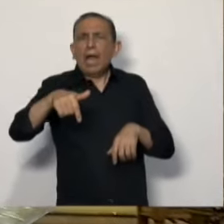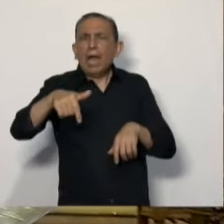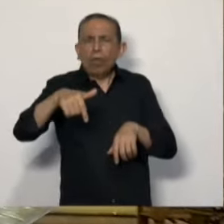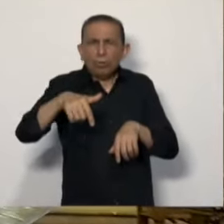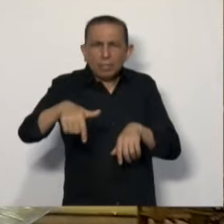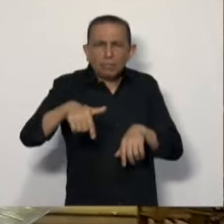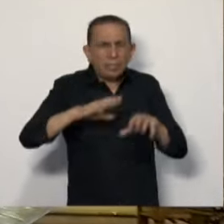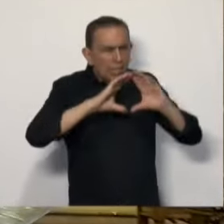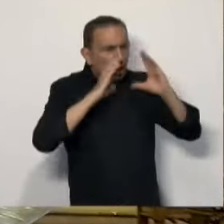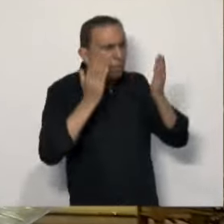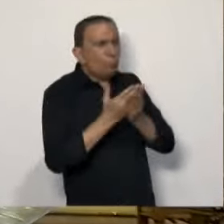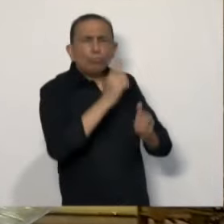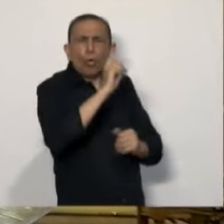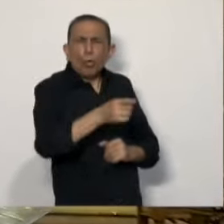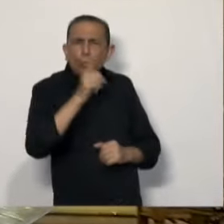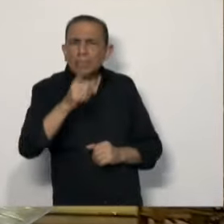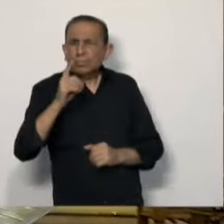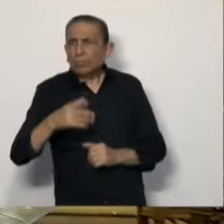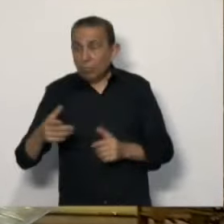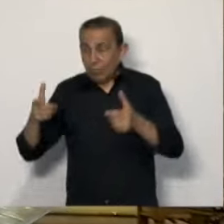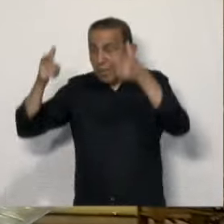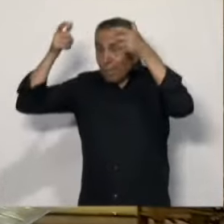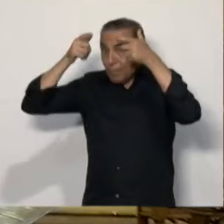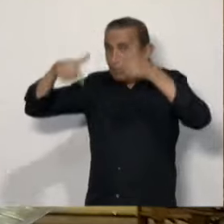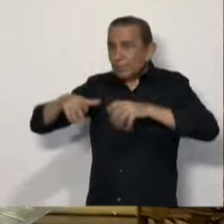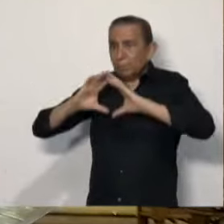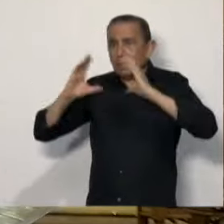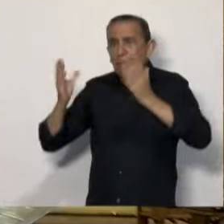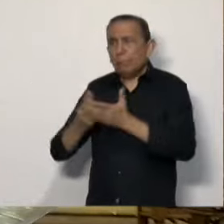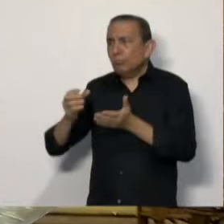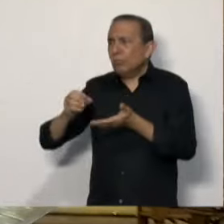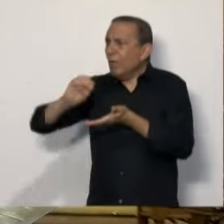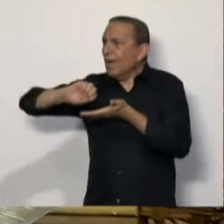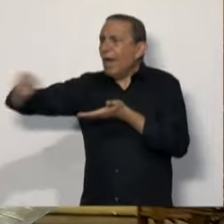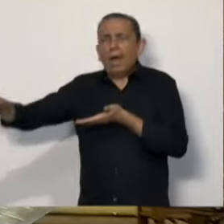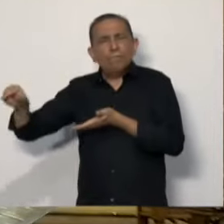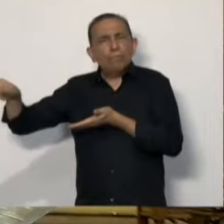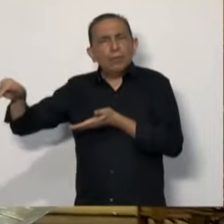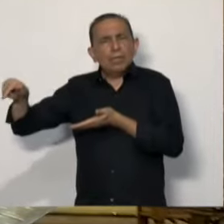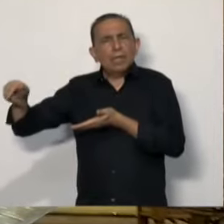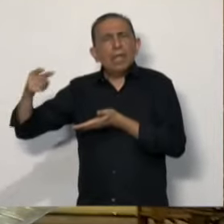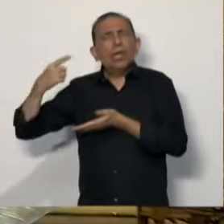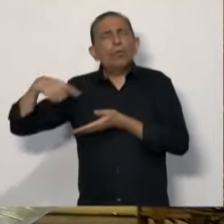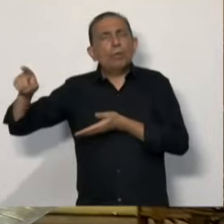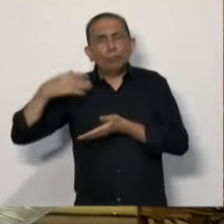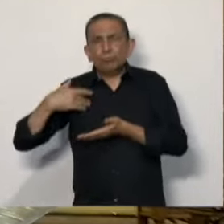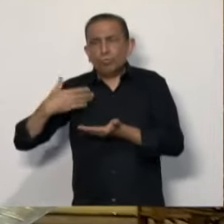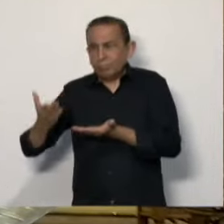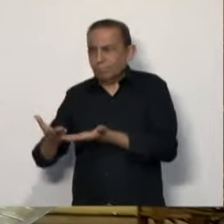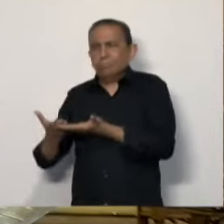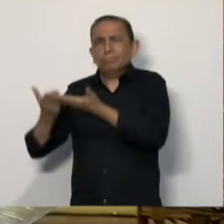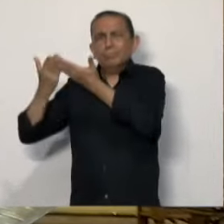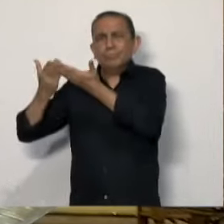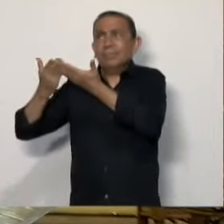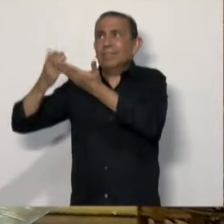mundo. Ahora el príncipe de este mundo será arrojado afuera. Y cuando yo sea levantado en alto sobre la